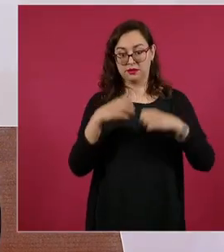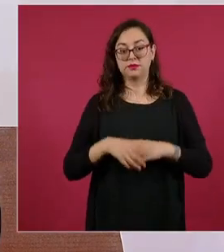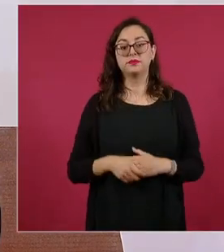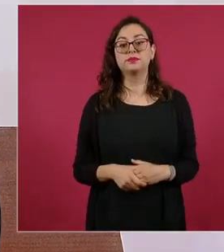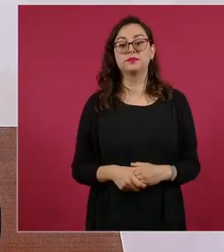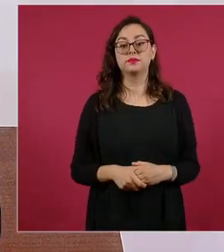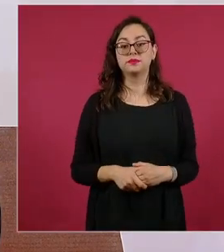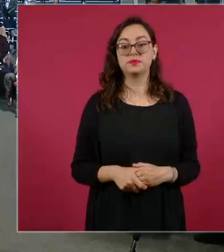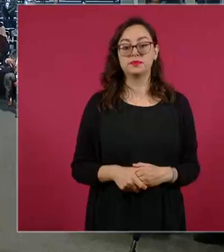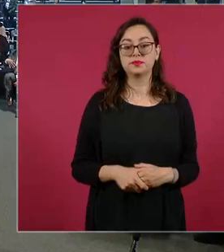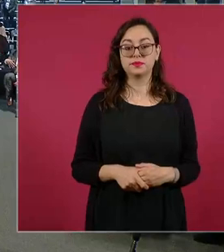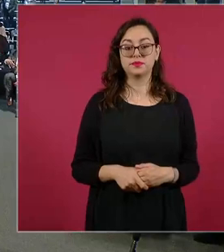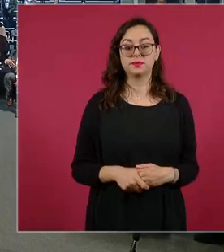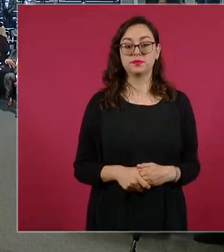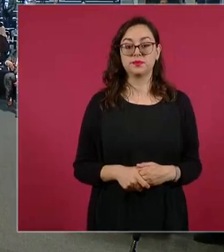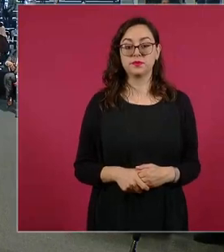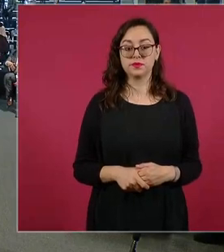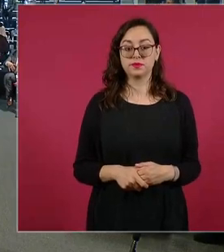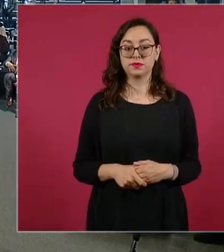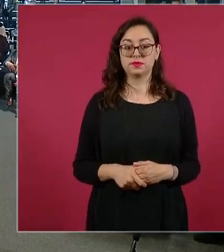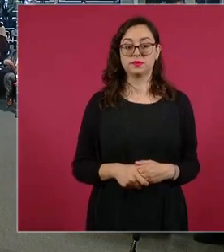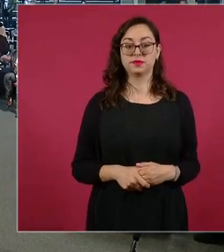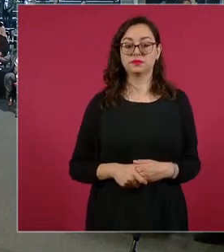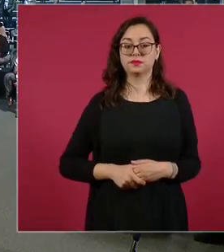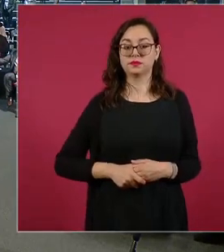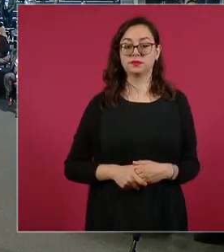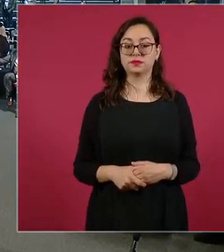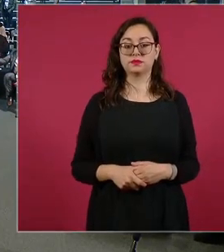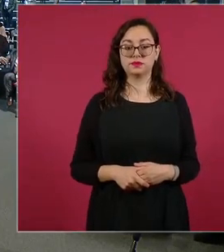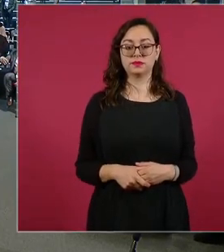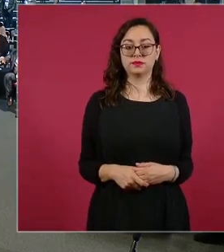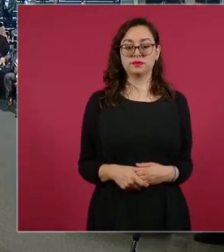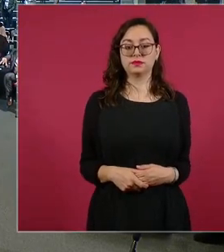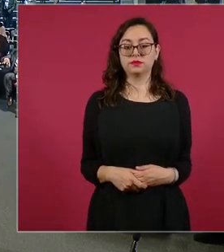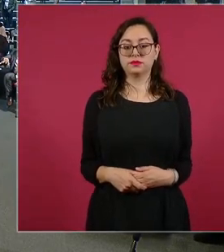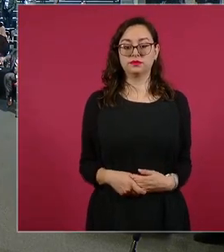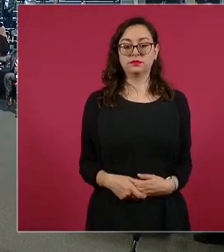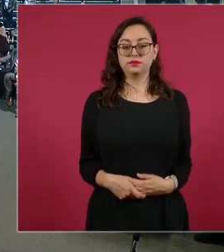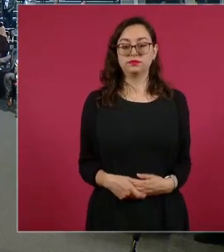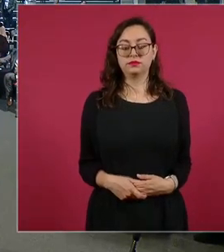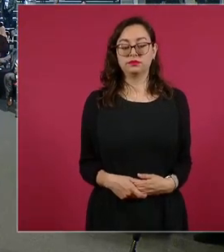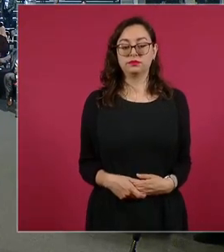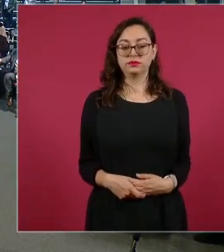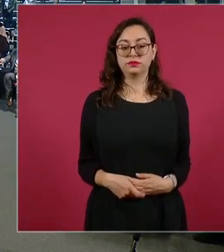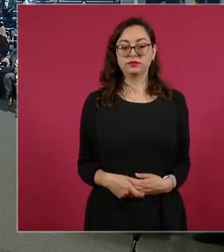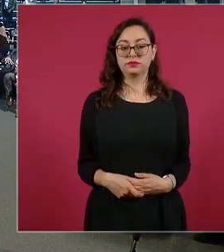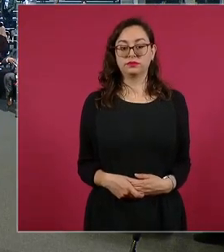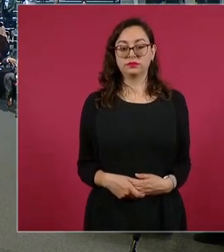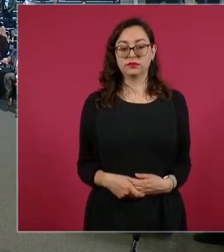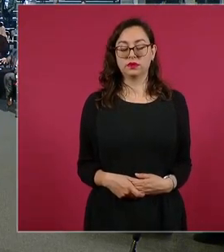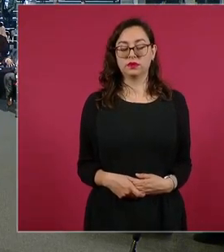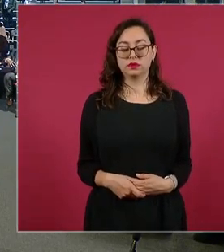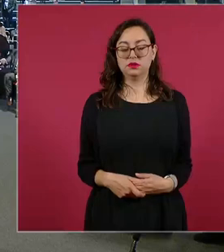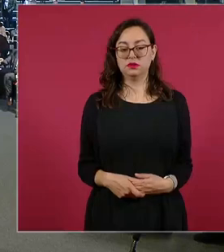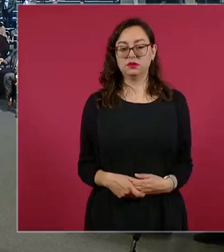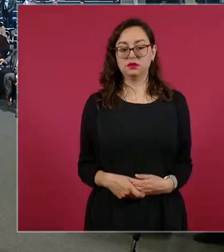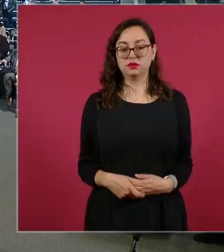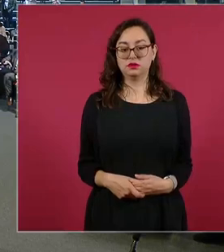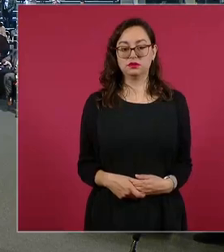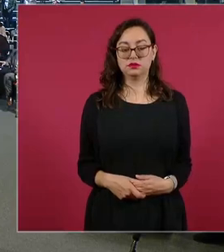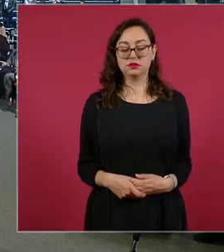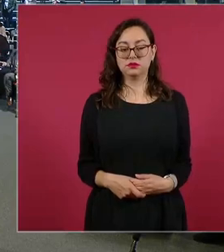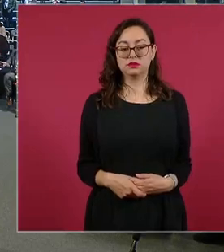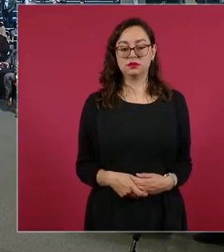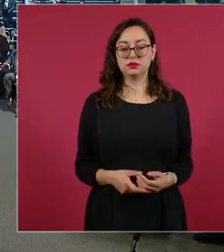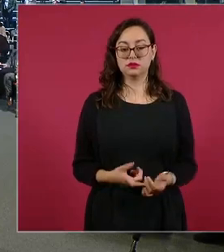yo pertenezco al IMSS tengo mi clínica bueno mi centro donde siempre me he atendido conozco a los médicos las médicas